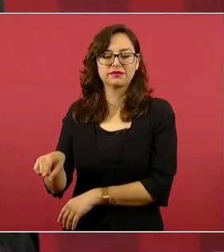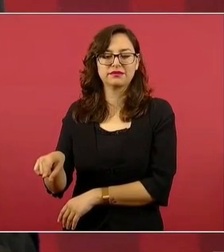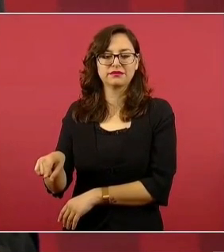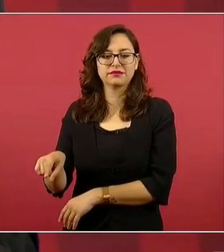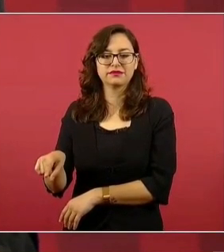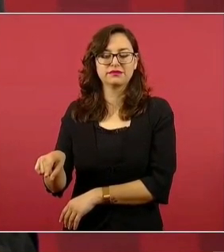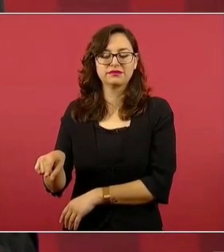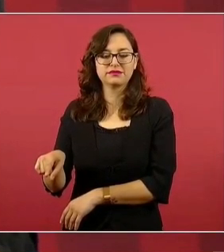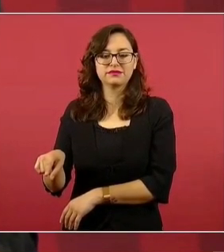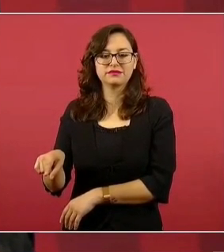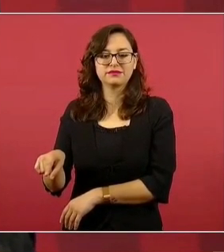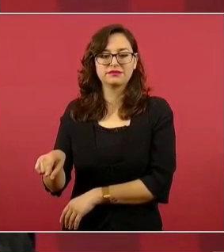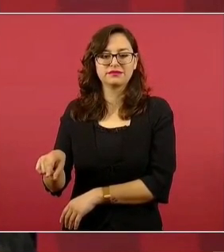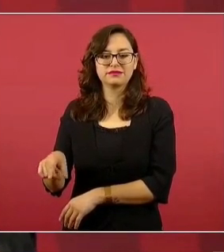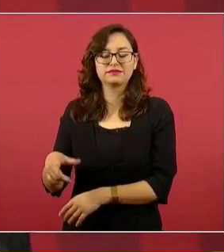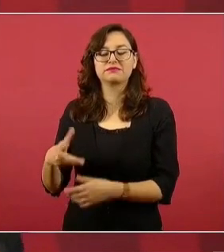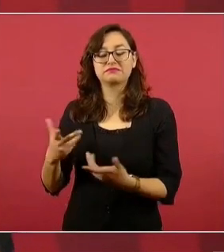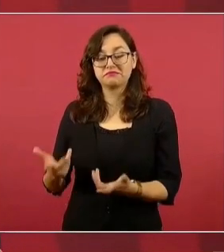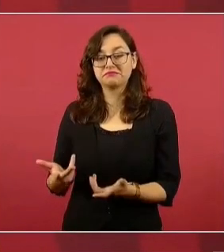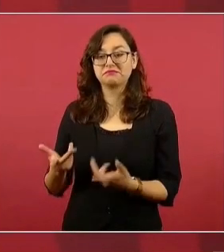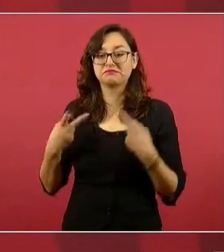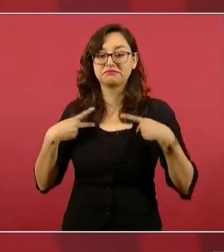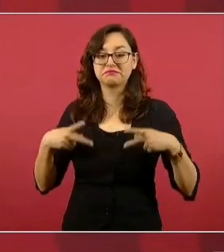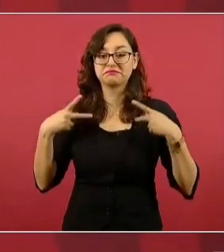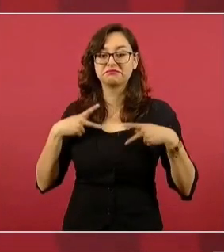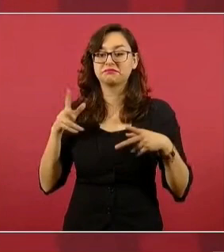y los que votaron